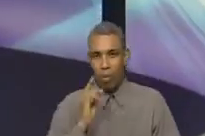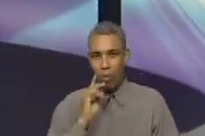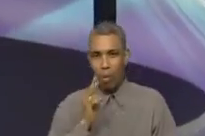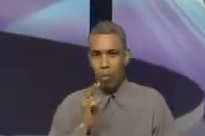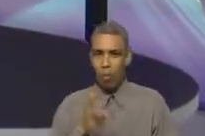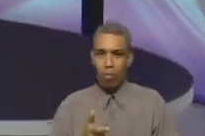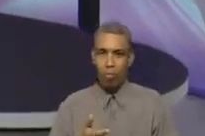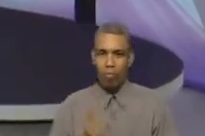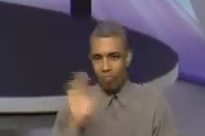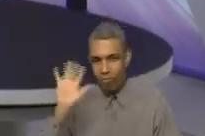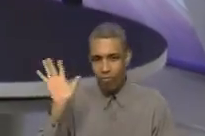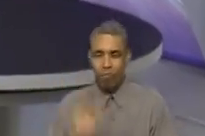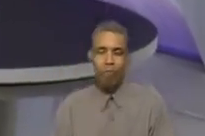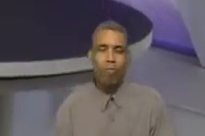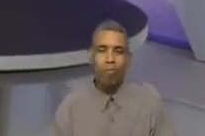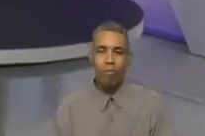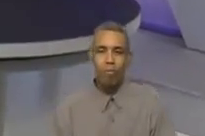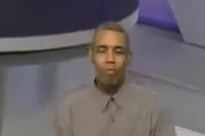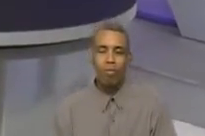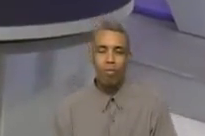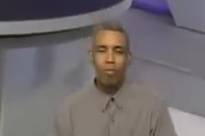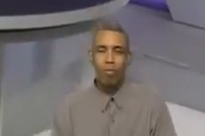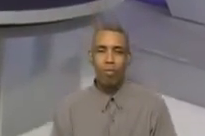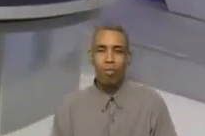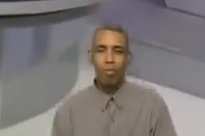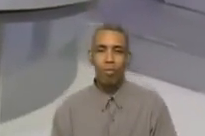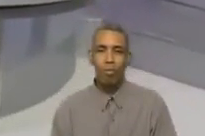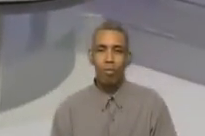con nuestra programación. Esto es Enlace Noticias, lo que usted